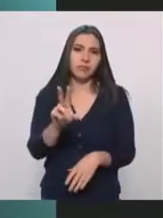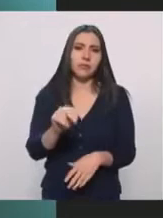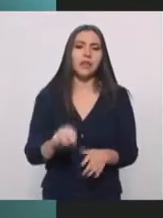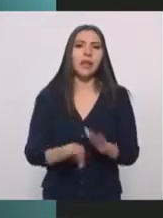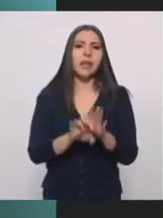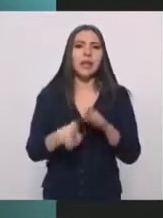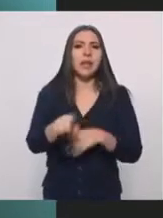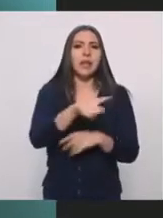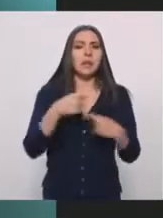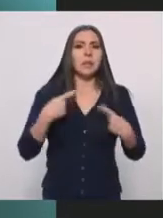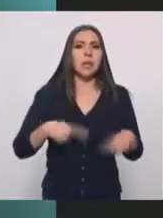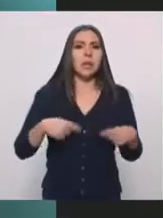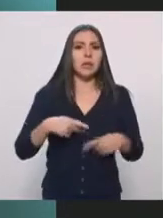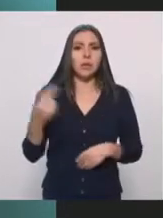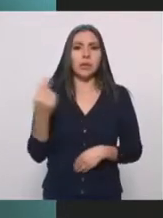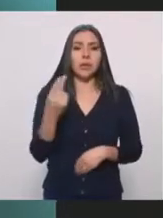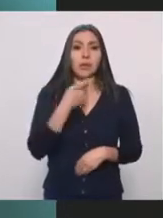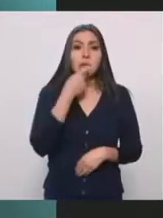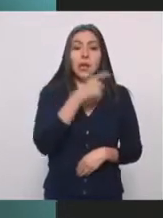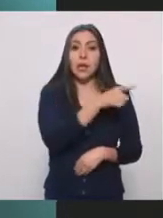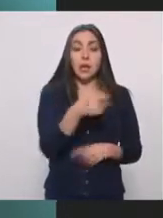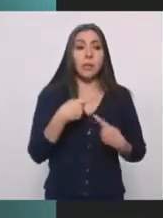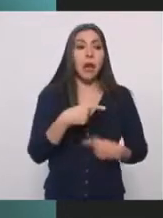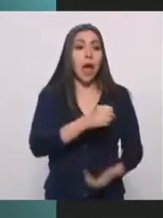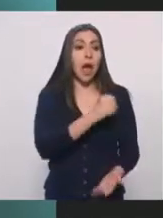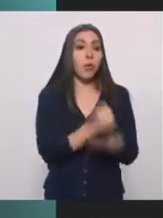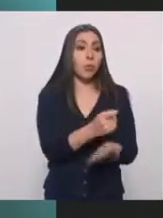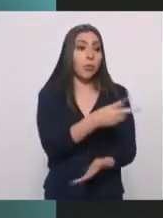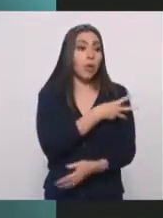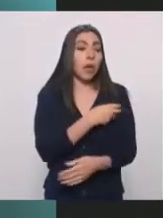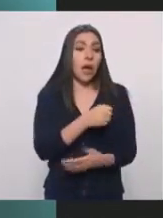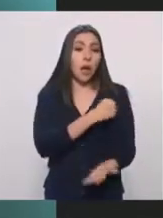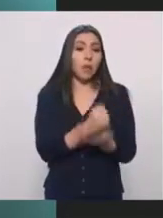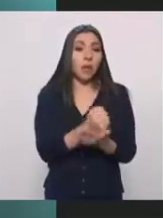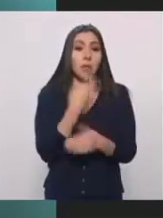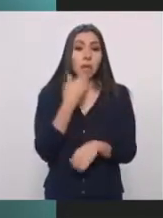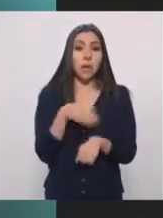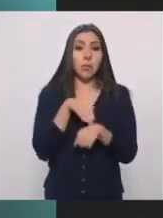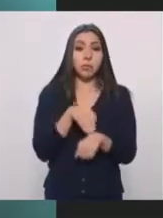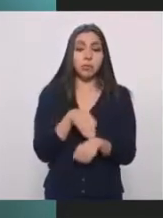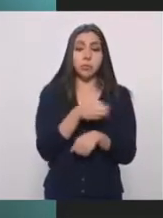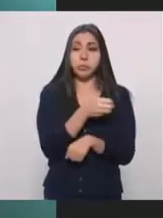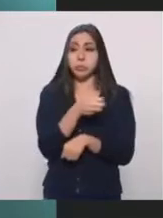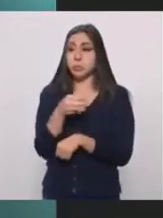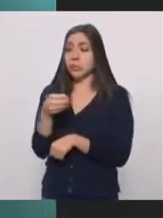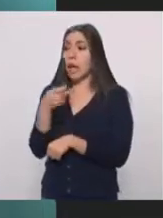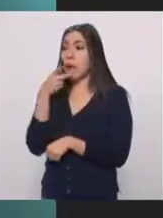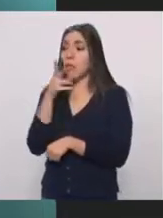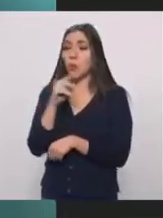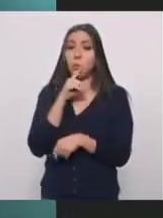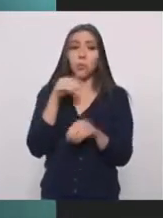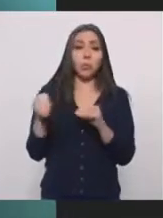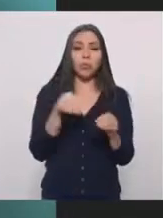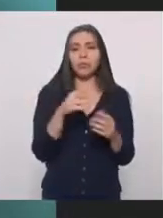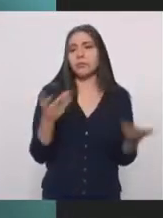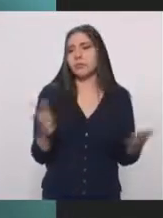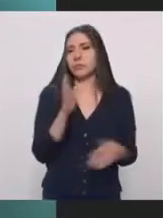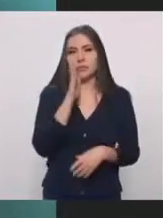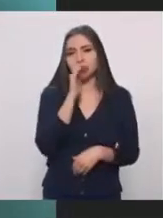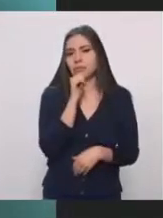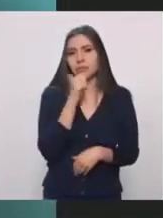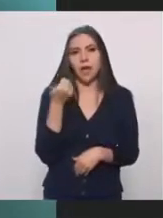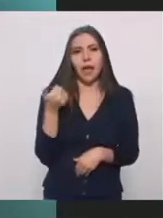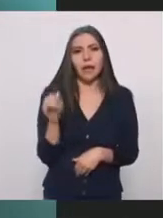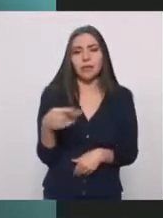tenemos que tener hijos súper bien portados, que no hagan nada, que no se muevan, que no griten, que no hablen, pues no se puede. Los niños, por ejemplo, pues son niños